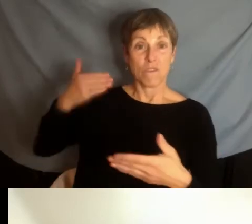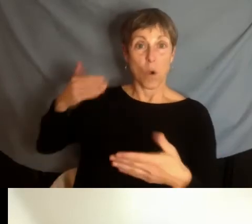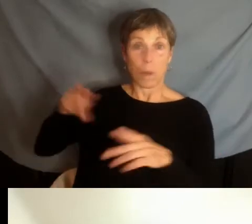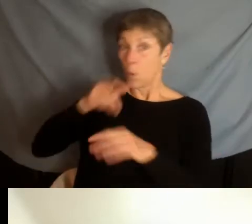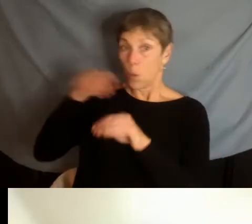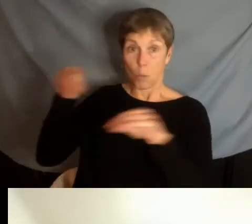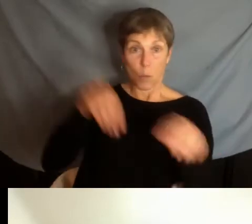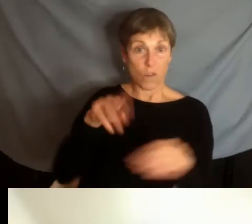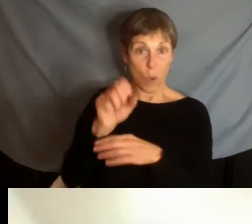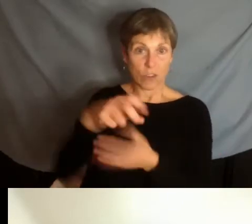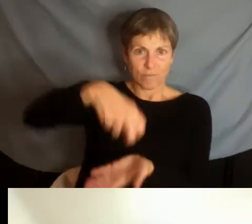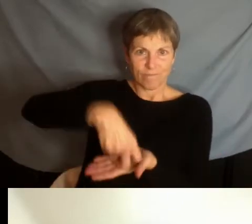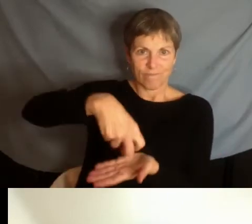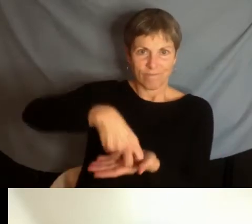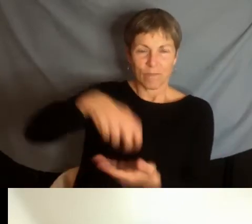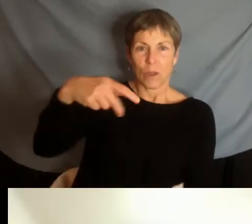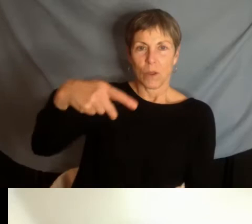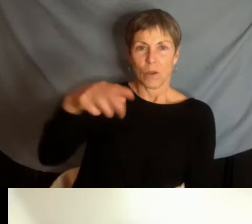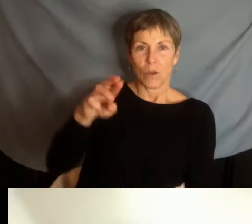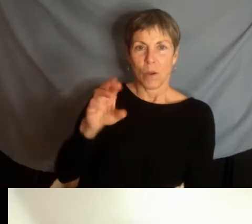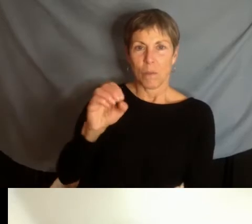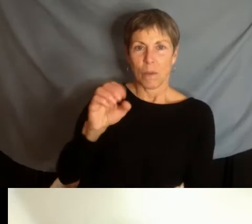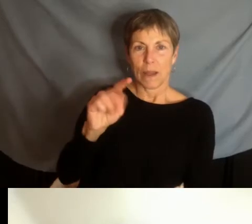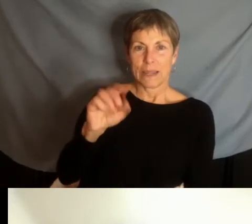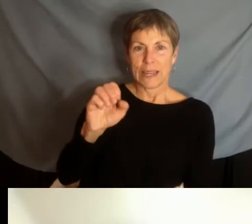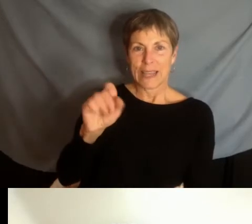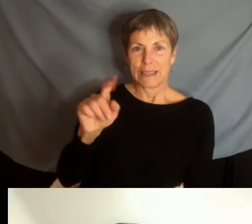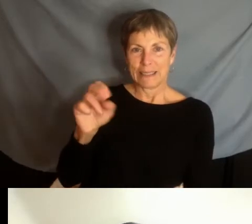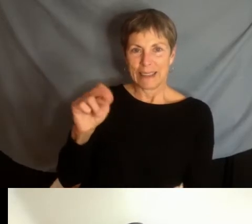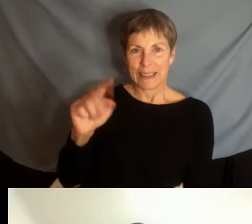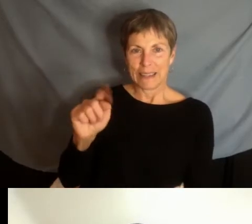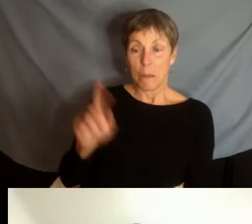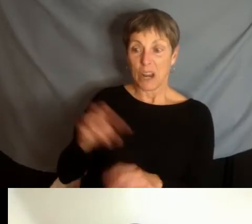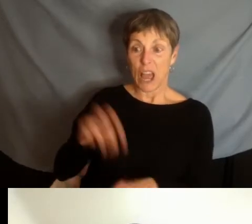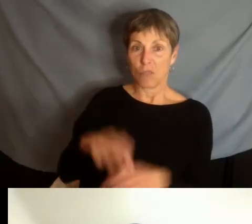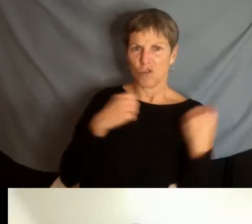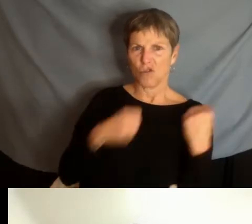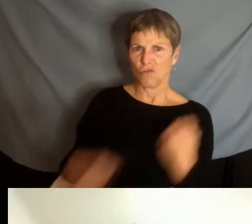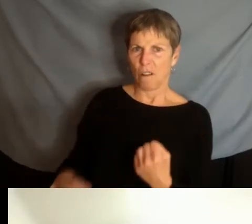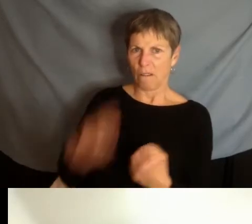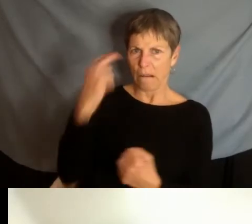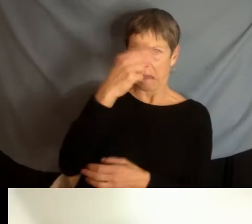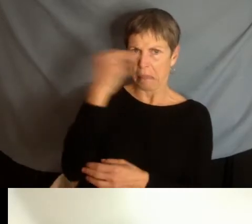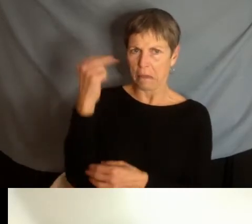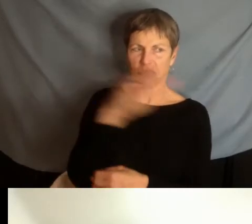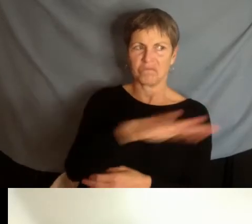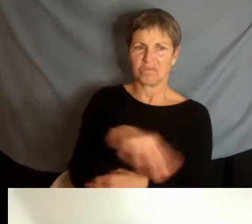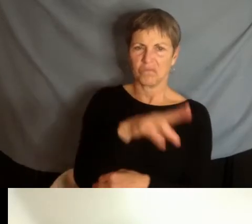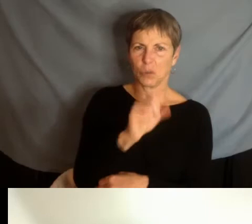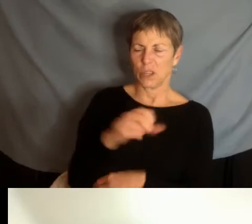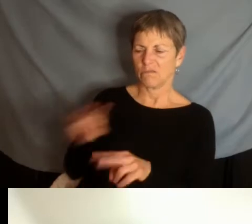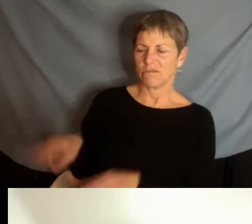inmigrantes previos habían sido protestantes durante ese periodo, entonces creo que específicamente el catolicismo, que era la cosa